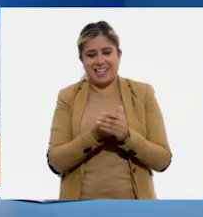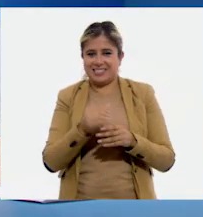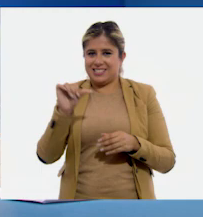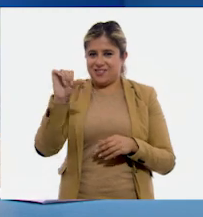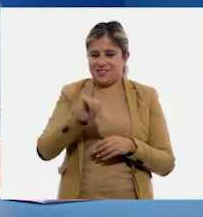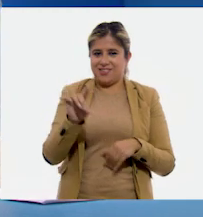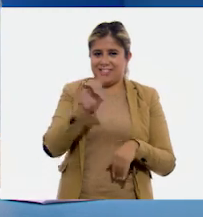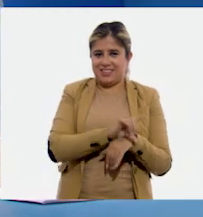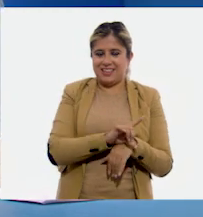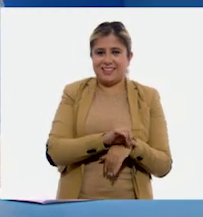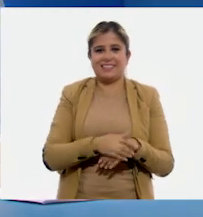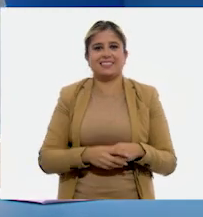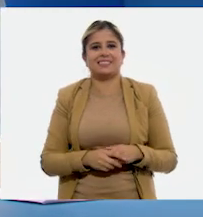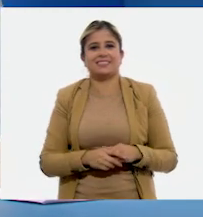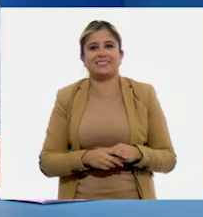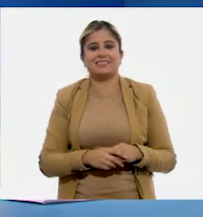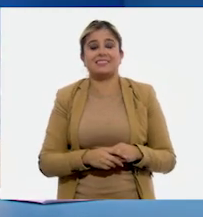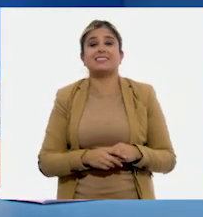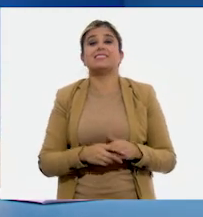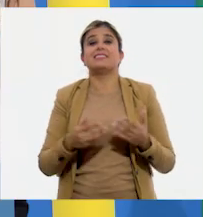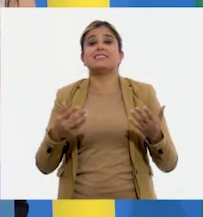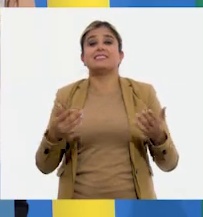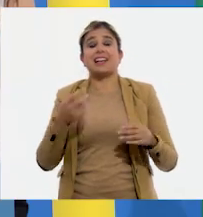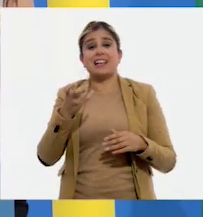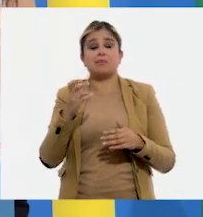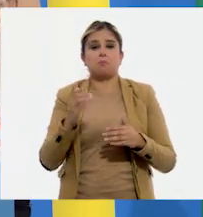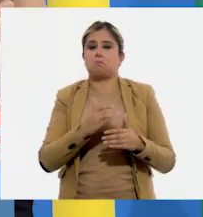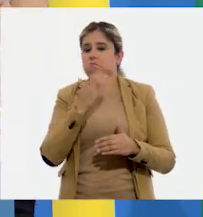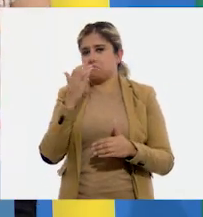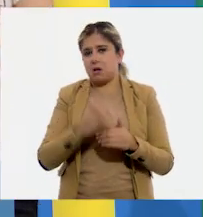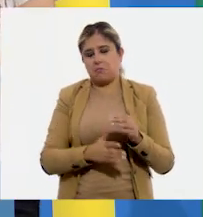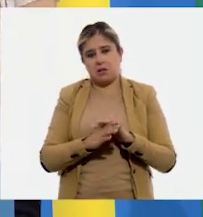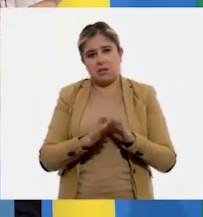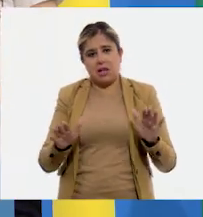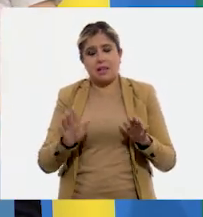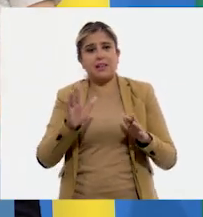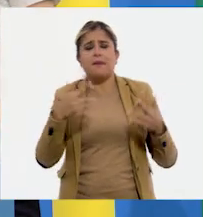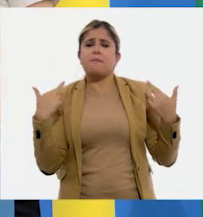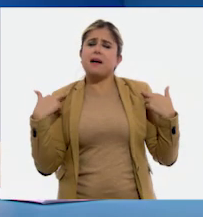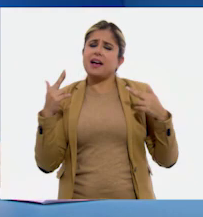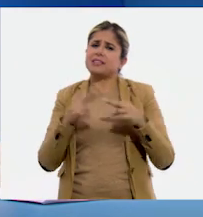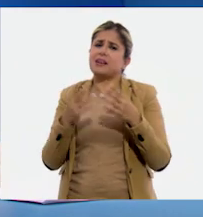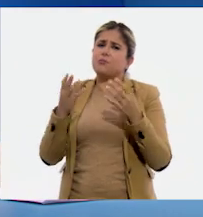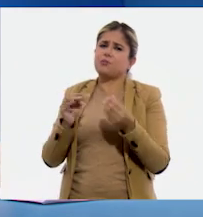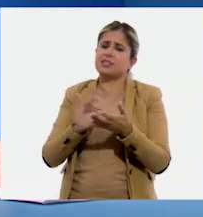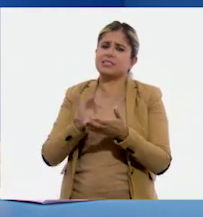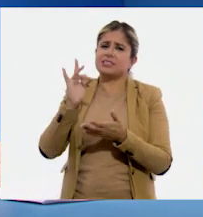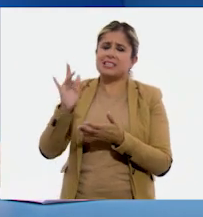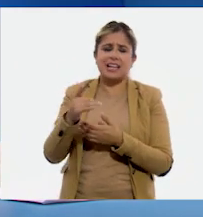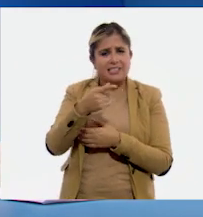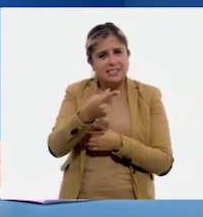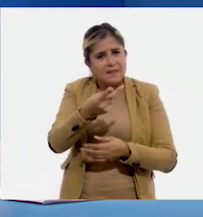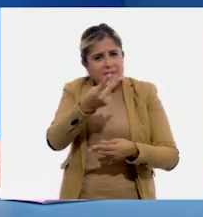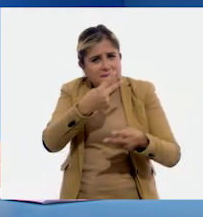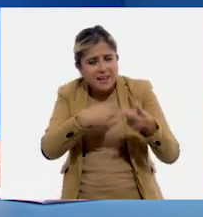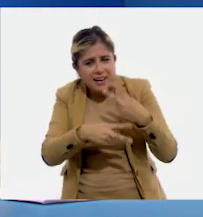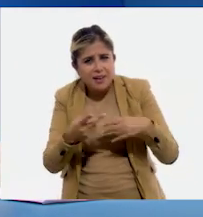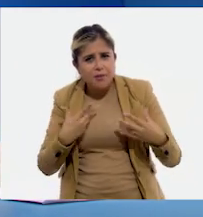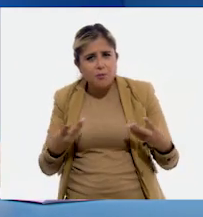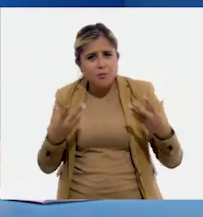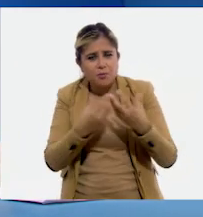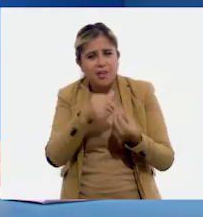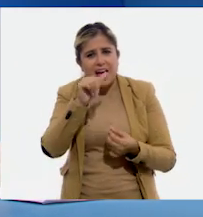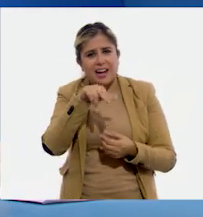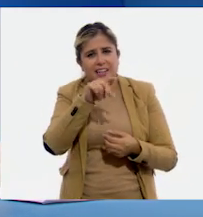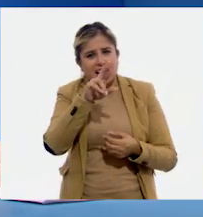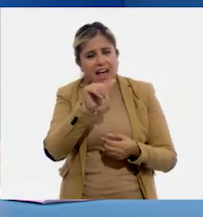del día de hoy. Y pues así terminamos. Maestra, muchísimas gracias por haber estado con nosotros. Andrea Flores,